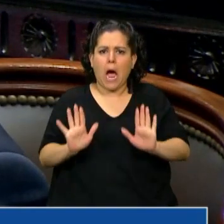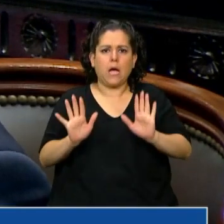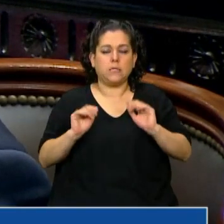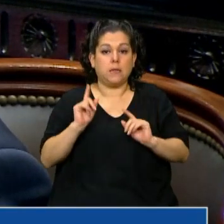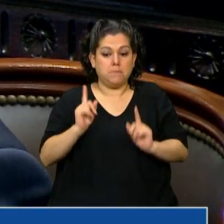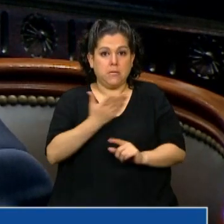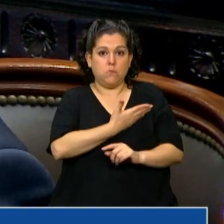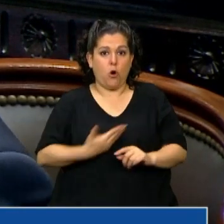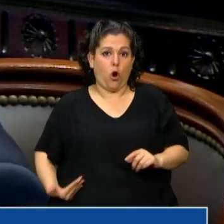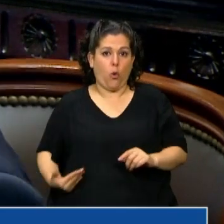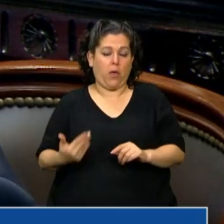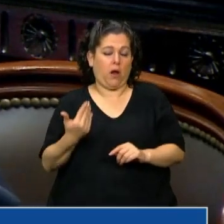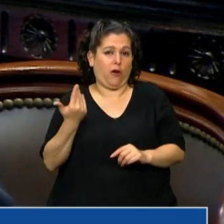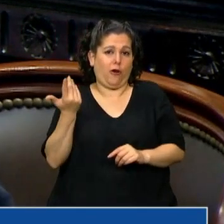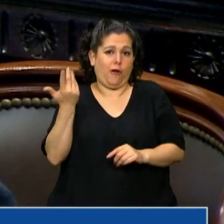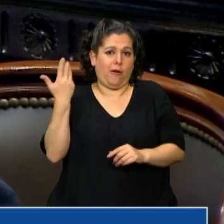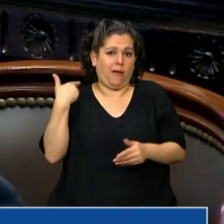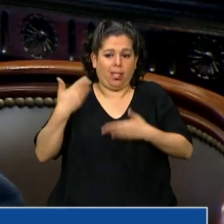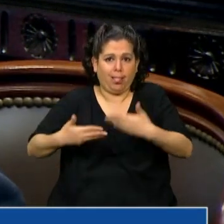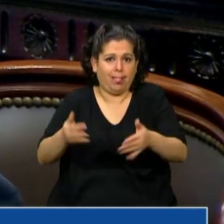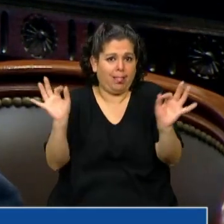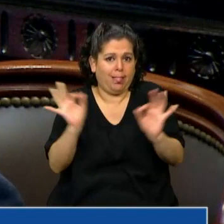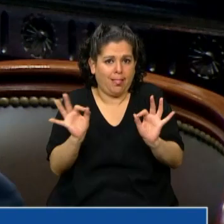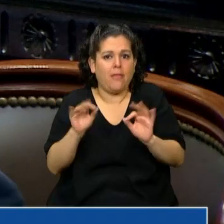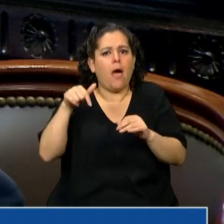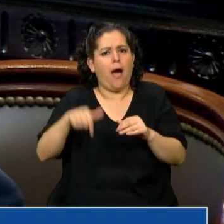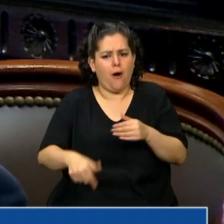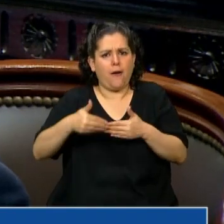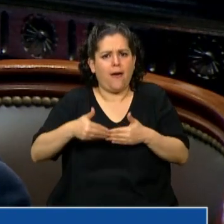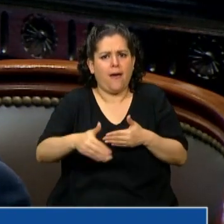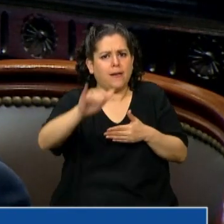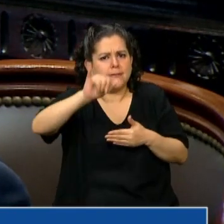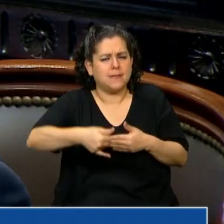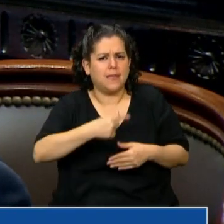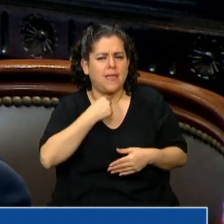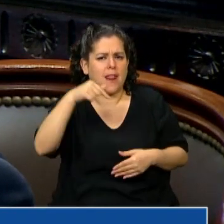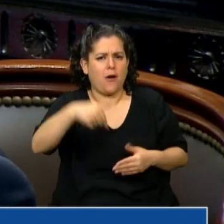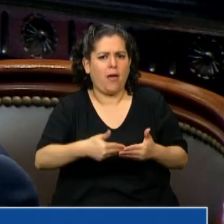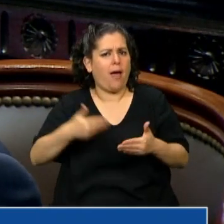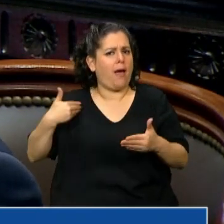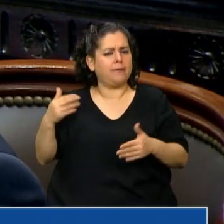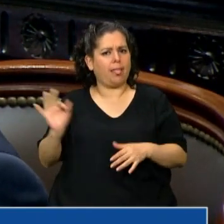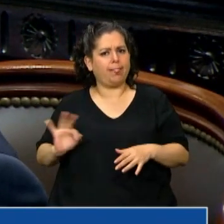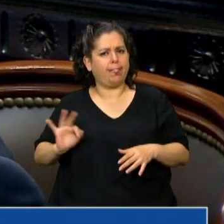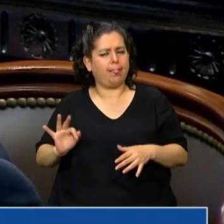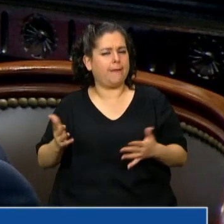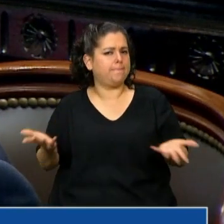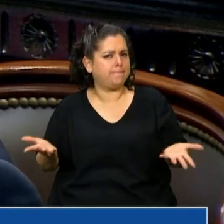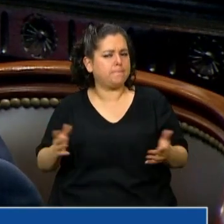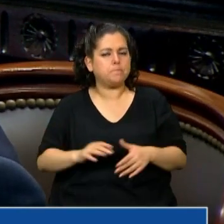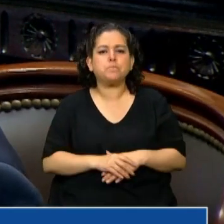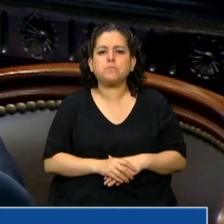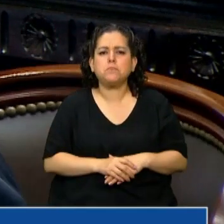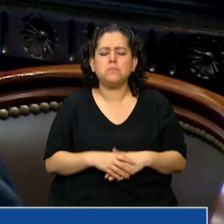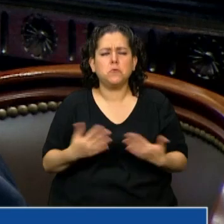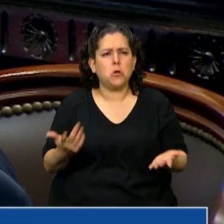propio gobierno no adoptó, pero sí la quiere marcar para el siguiente. Ahora, decía,